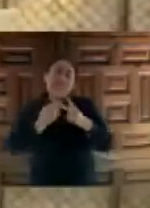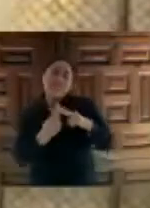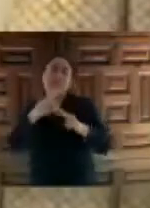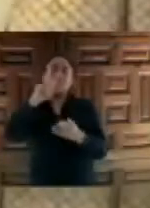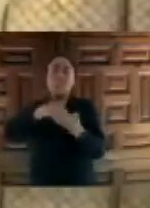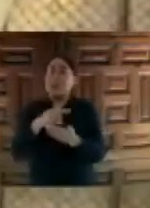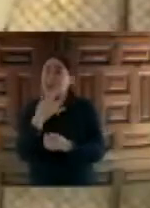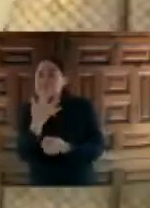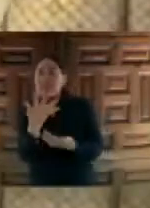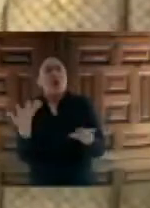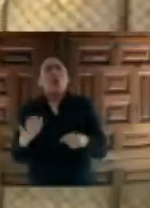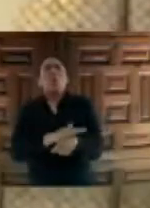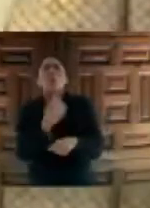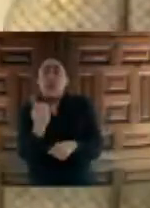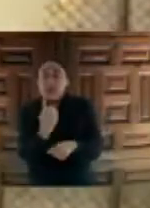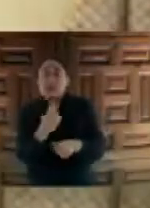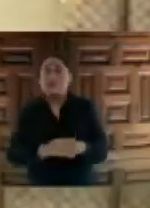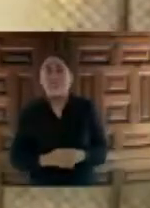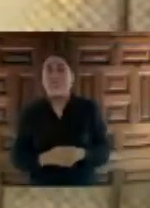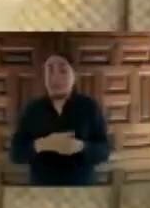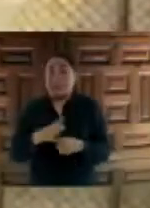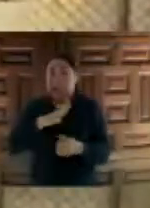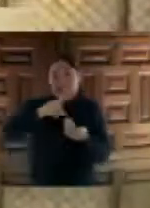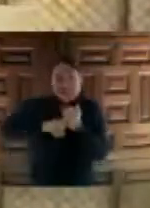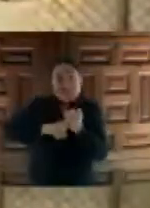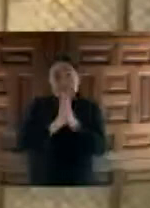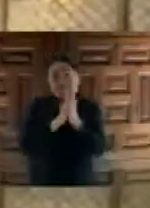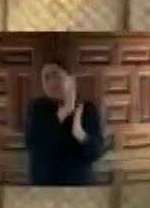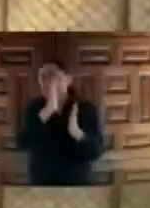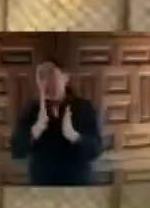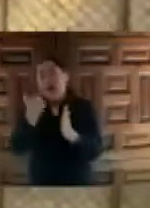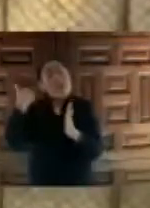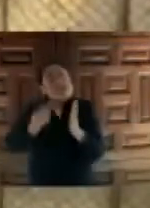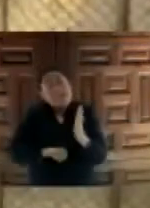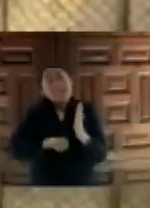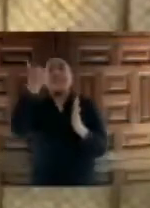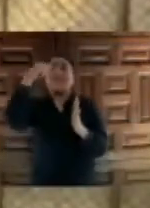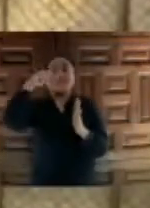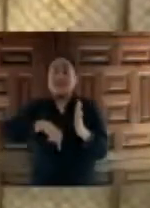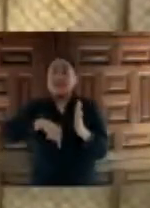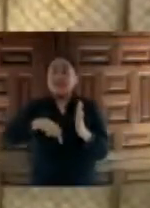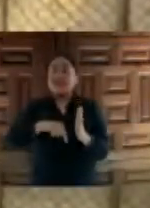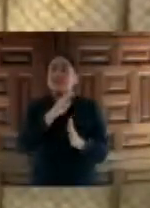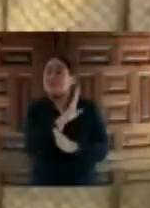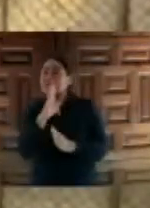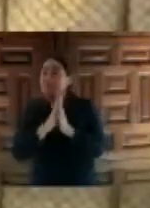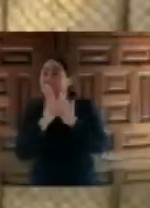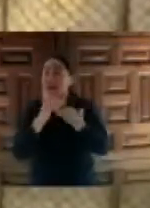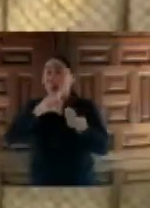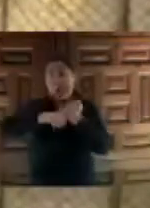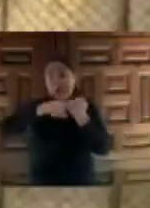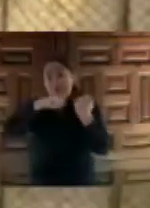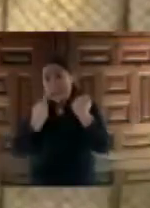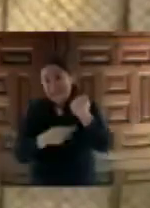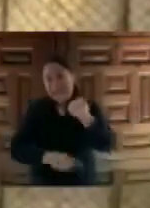2005 porque precisamente, además del contenido, precisamente porque fue la primera biblioteca en América. Bueno,